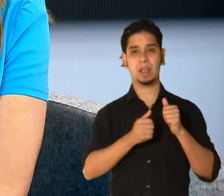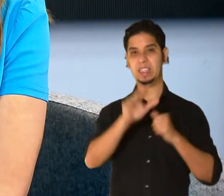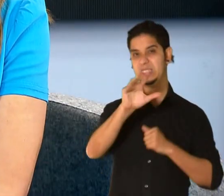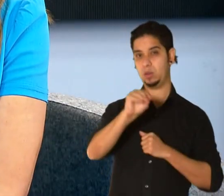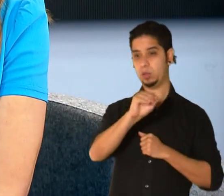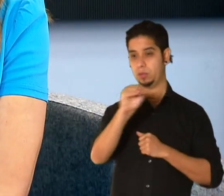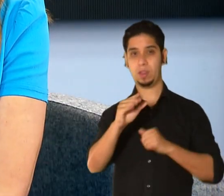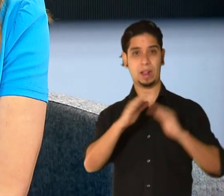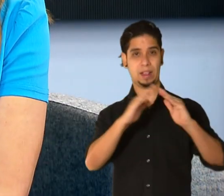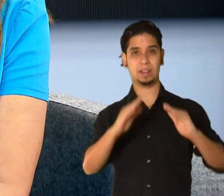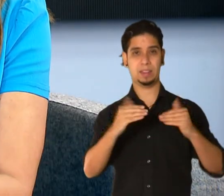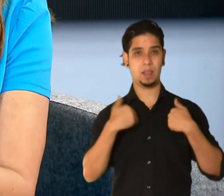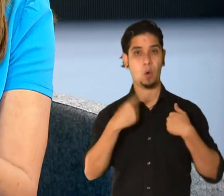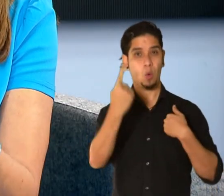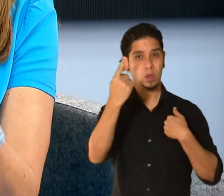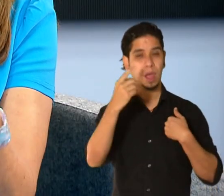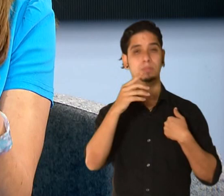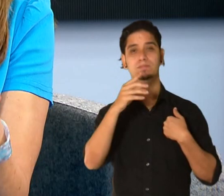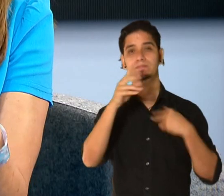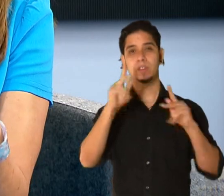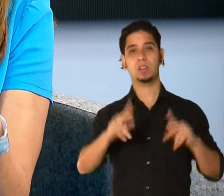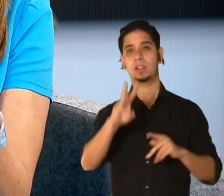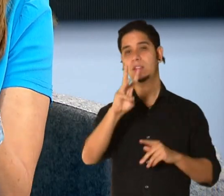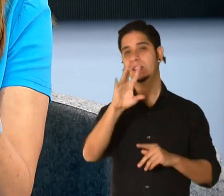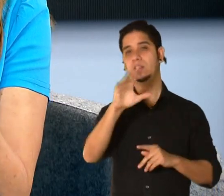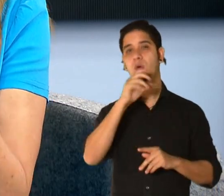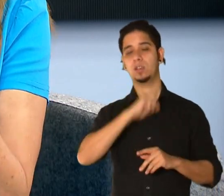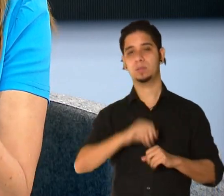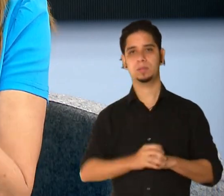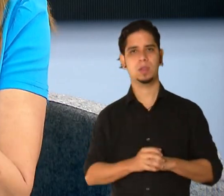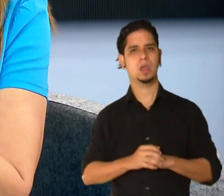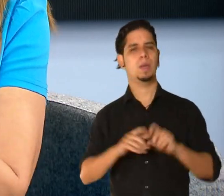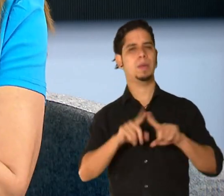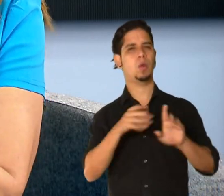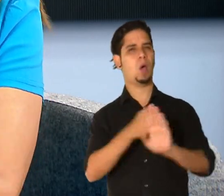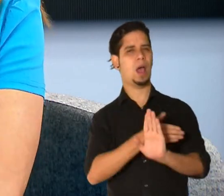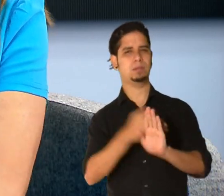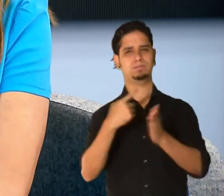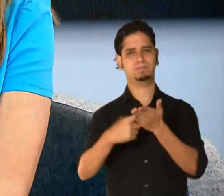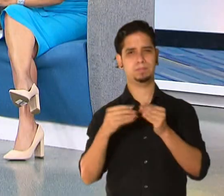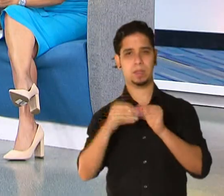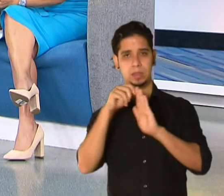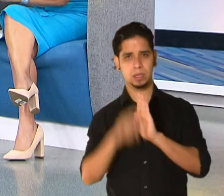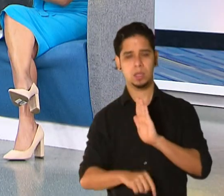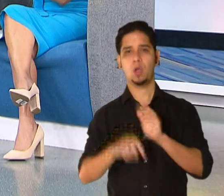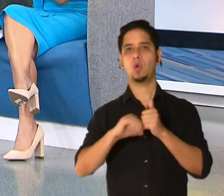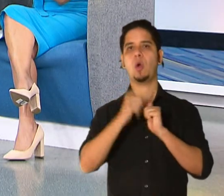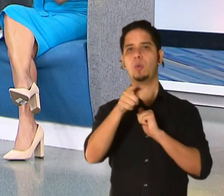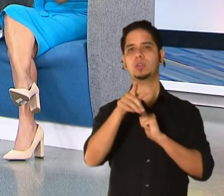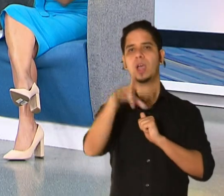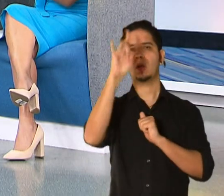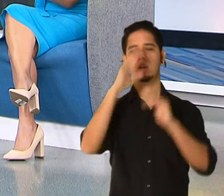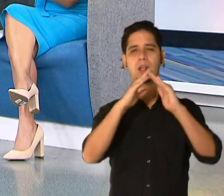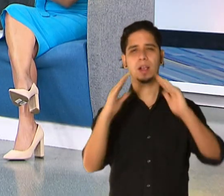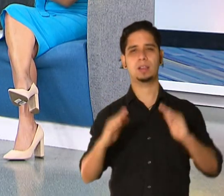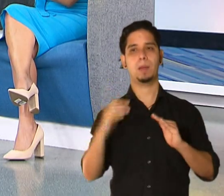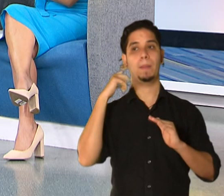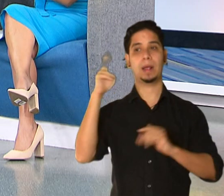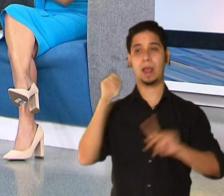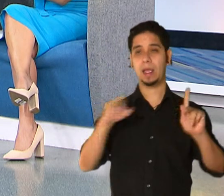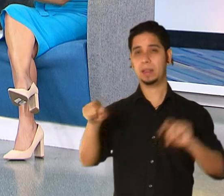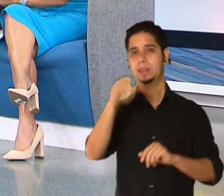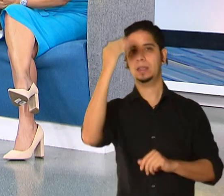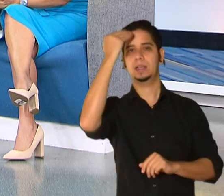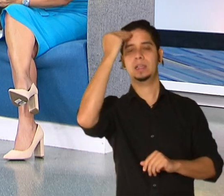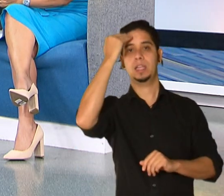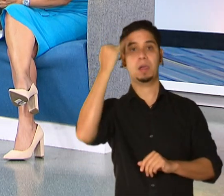los resultados, sí. ¿Cómo lo realizaron? ¿Ustedes cómo seleccionan los hogares? De suerte que ya el público sepa cómo